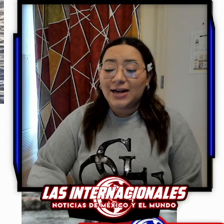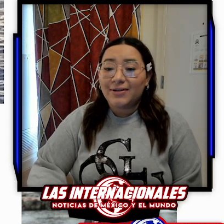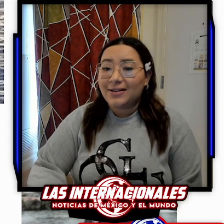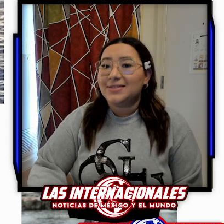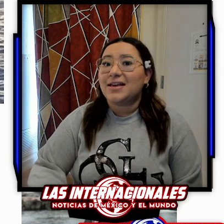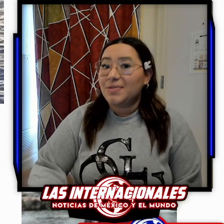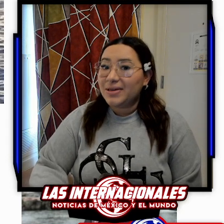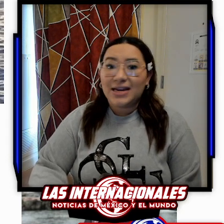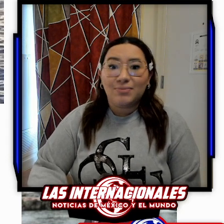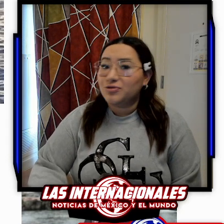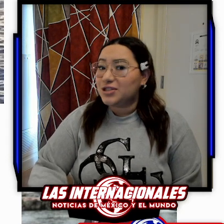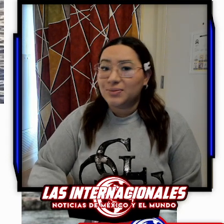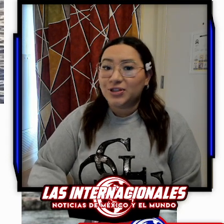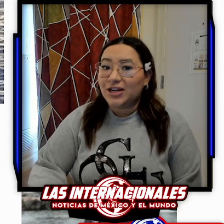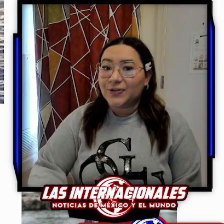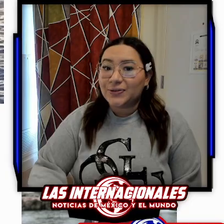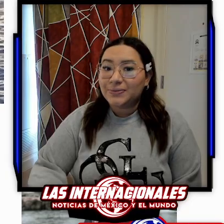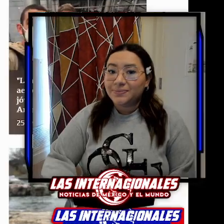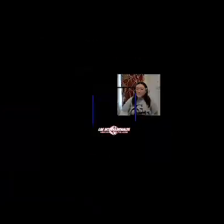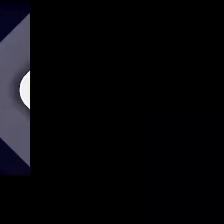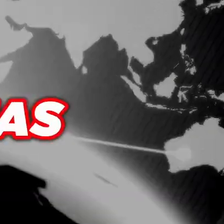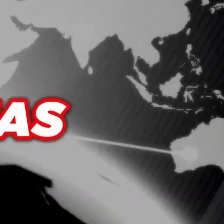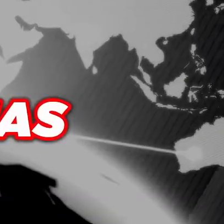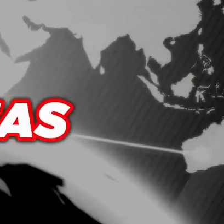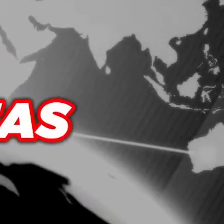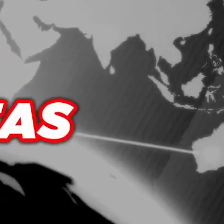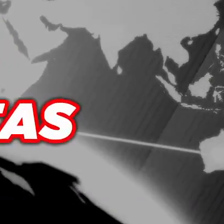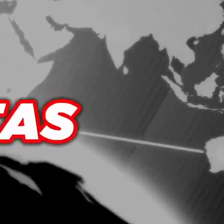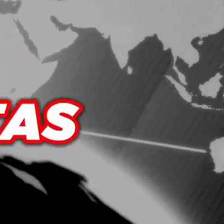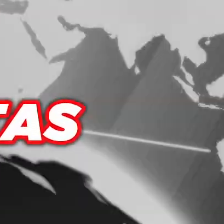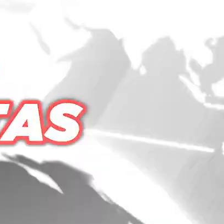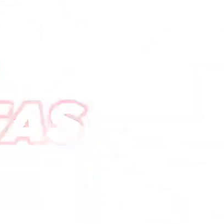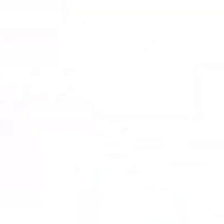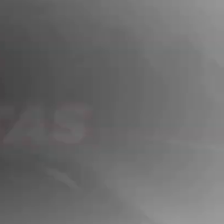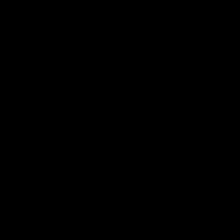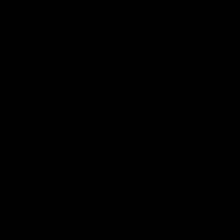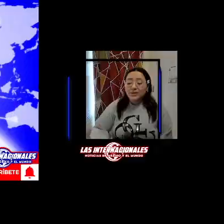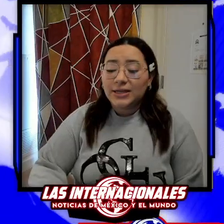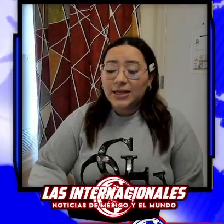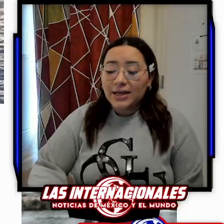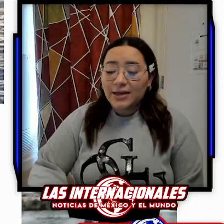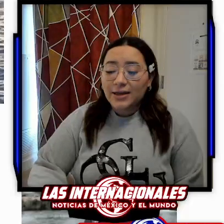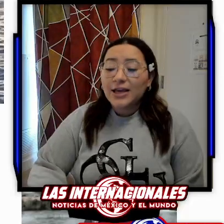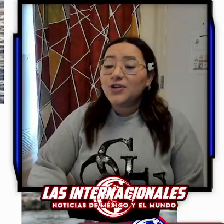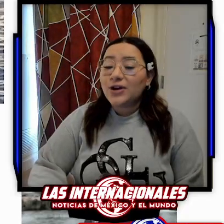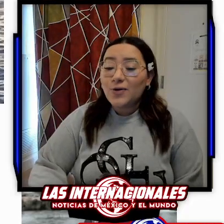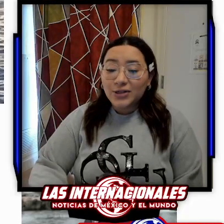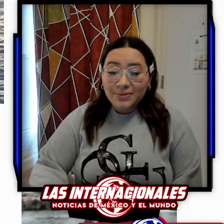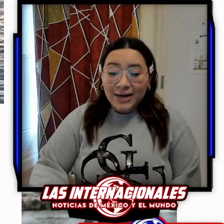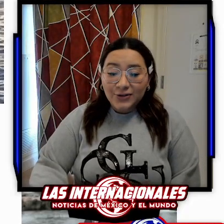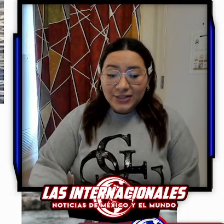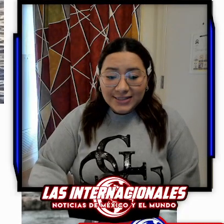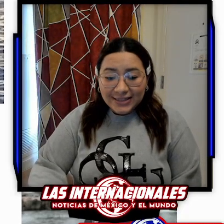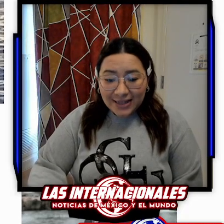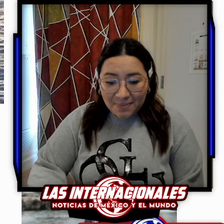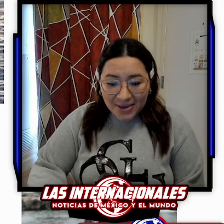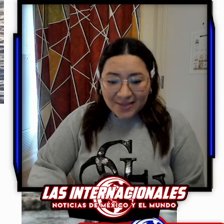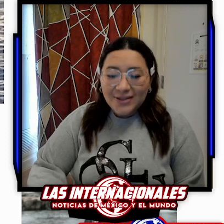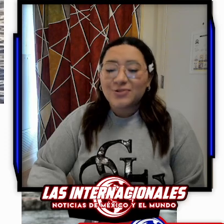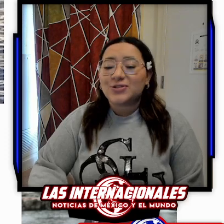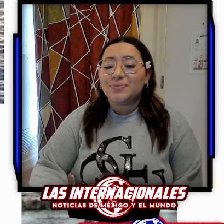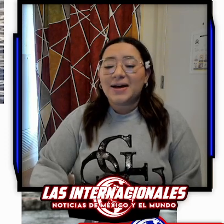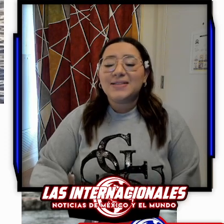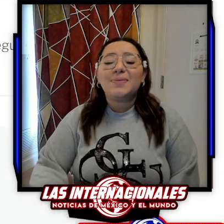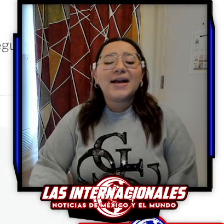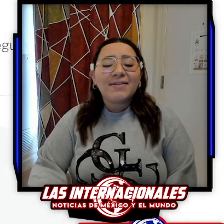pase, porque la verdad es que a mí me daría muchísimo terror. Y una última noticia